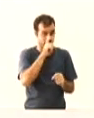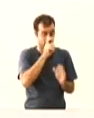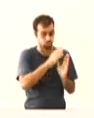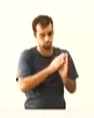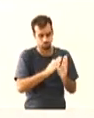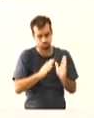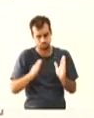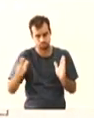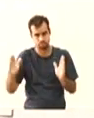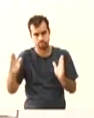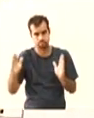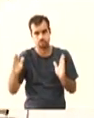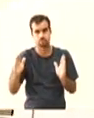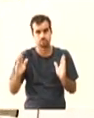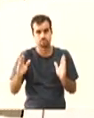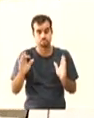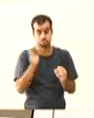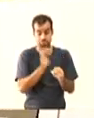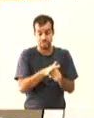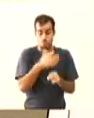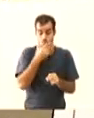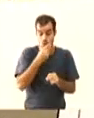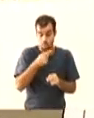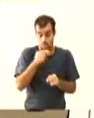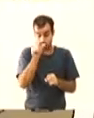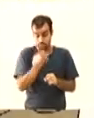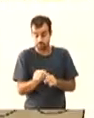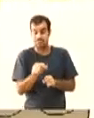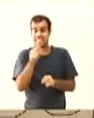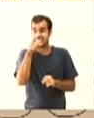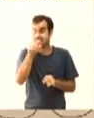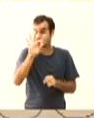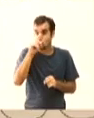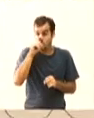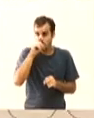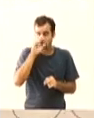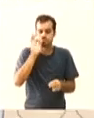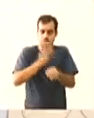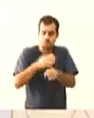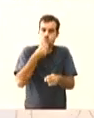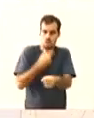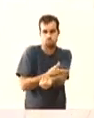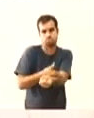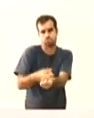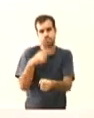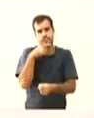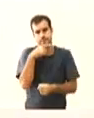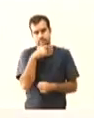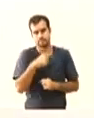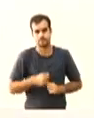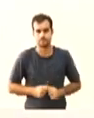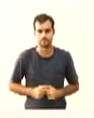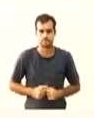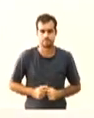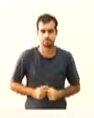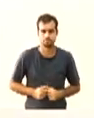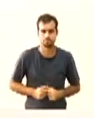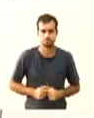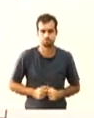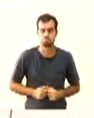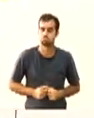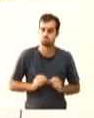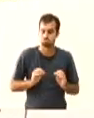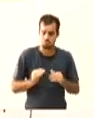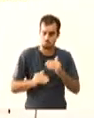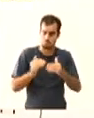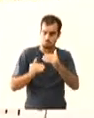ya cuando el joven llega a los 18 años, comienza como donante activo, y todo esto lleva al tener el